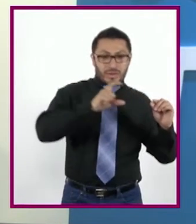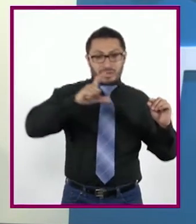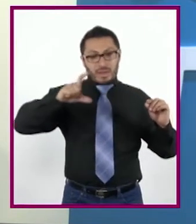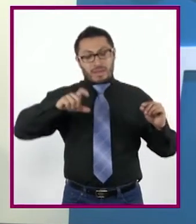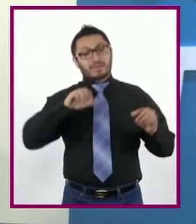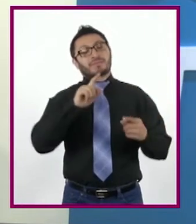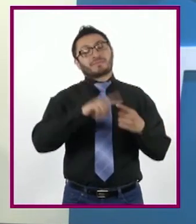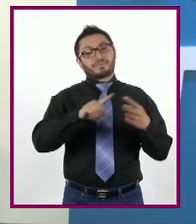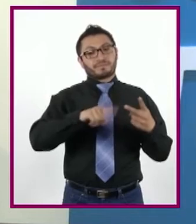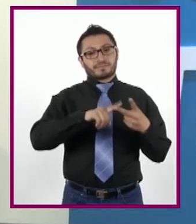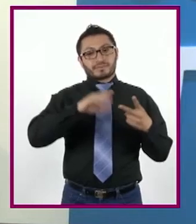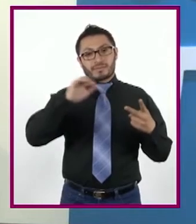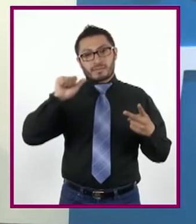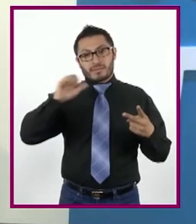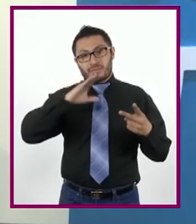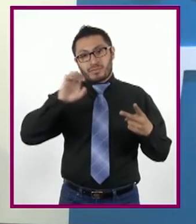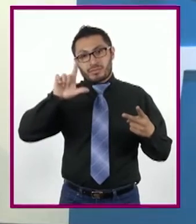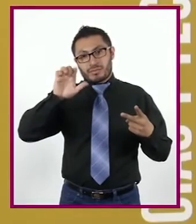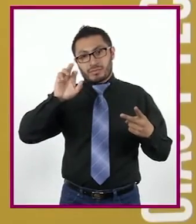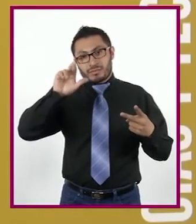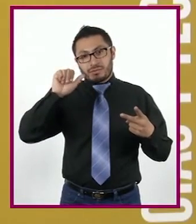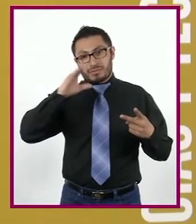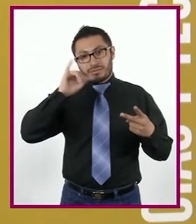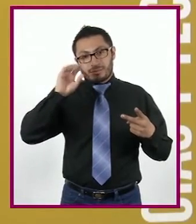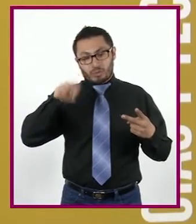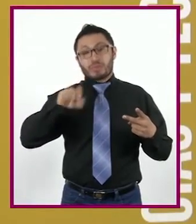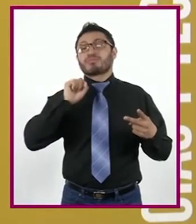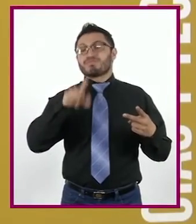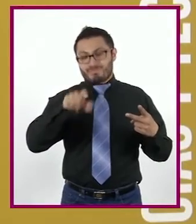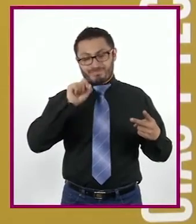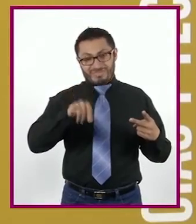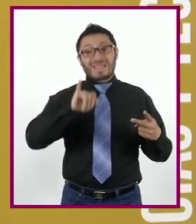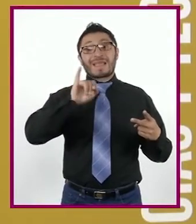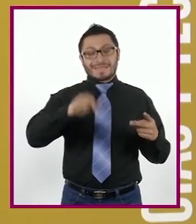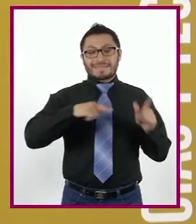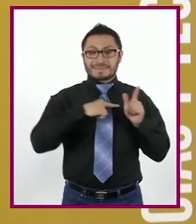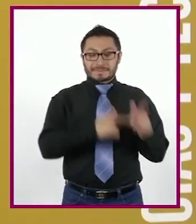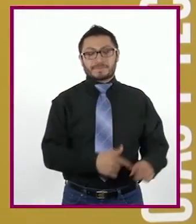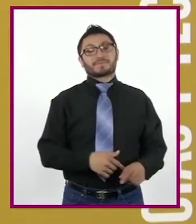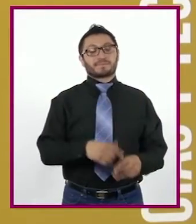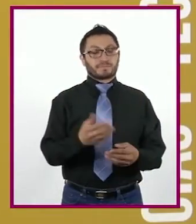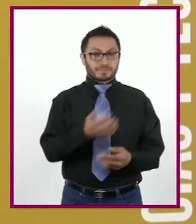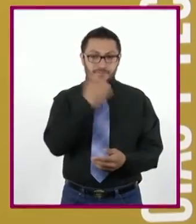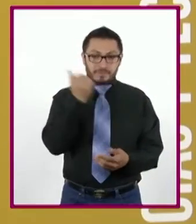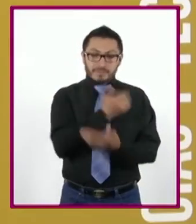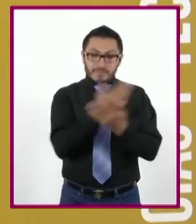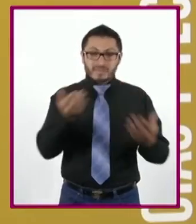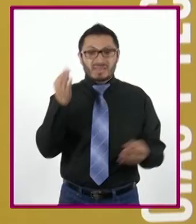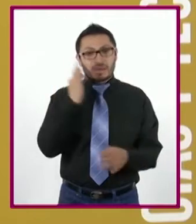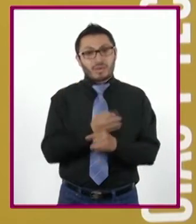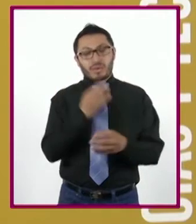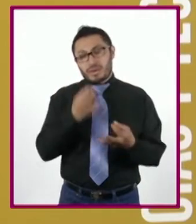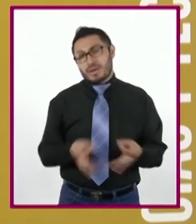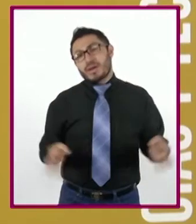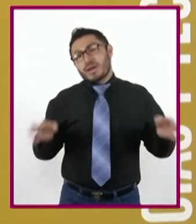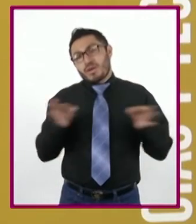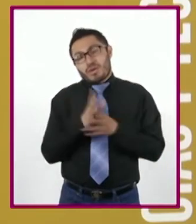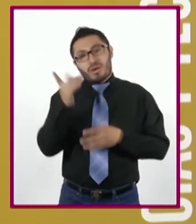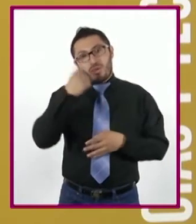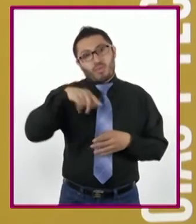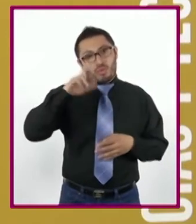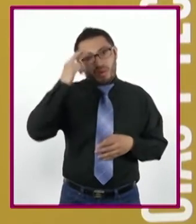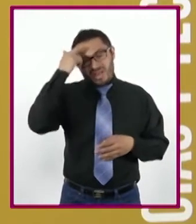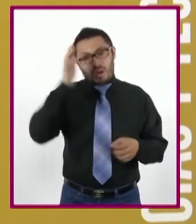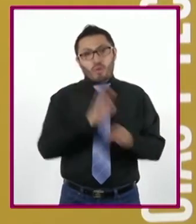Su aceleración sí es constante. Estimadas alumnas y alumnos, en este punto es importante que recuerden